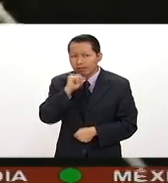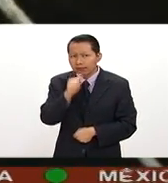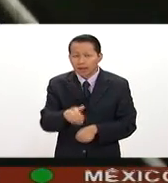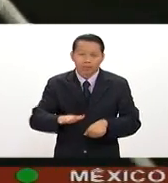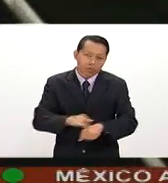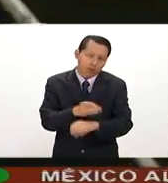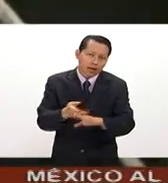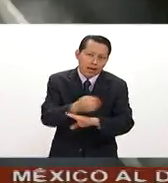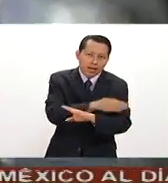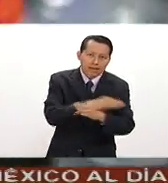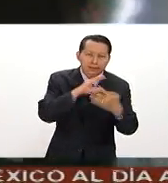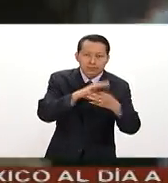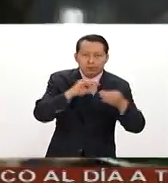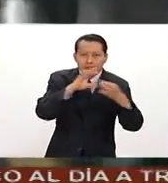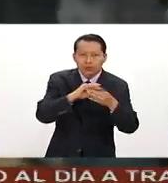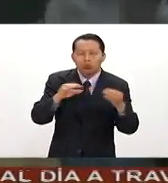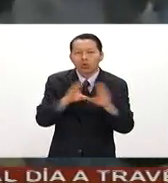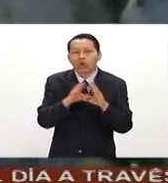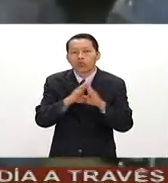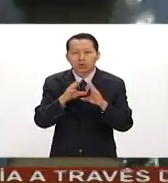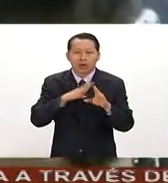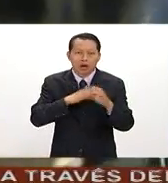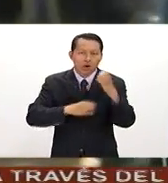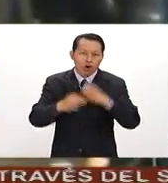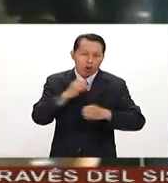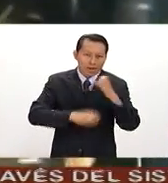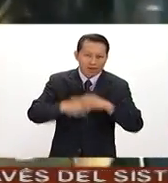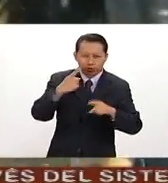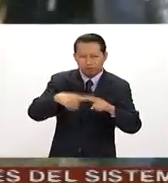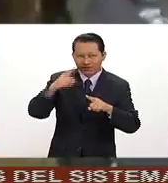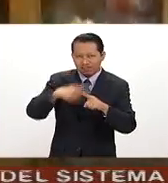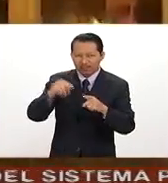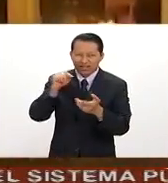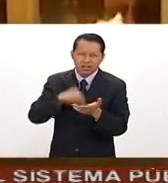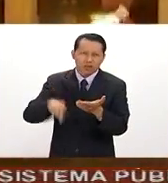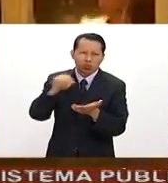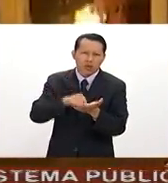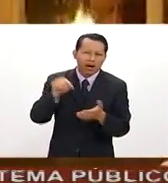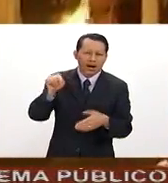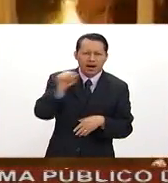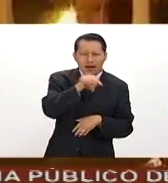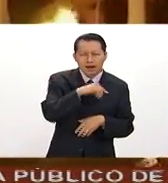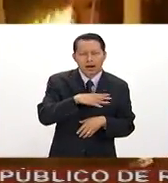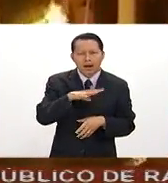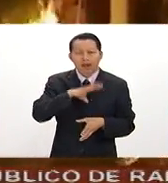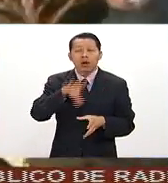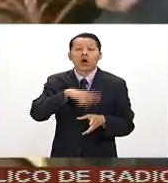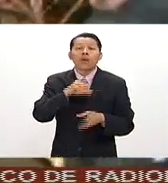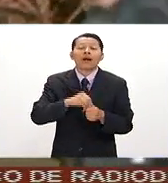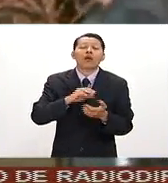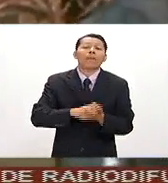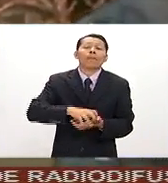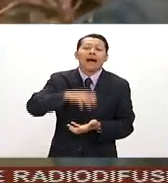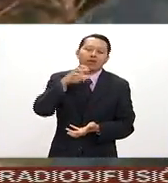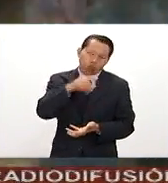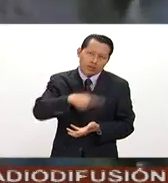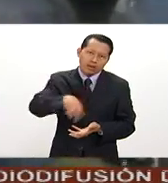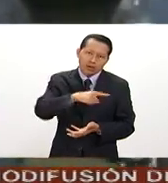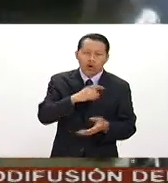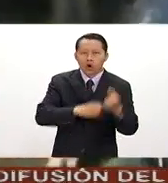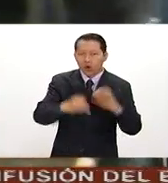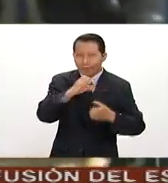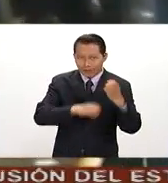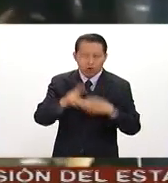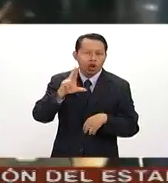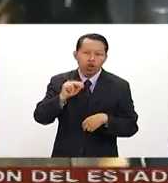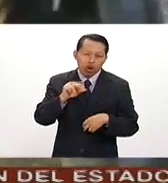hablado principalmente con los comerciantes que estaban establecidos ahí, quienes eran en su mayoría y no de la Coordinadora Nacional de